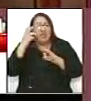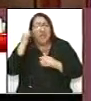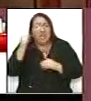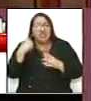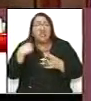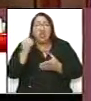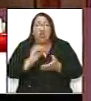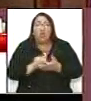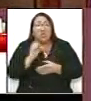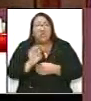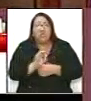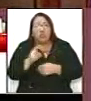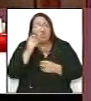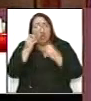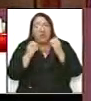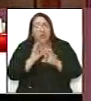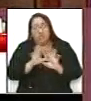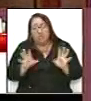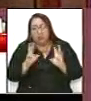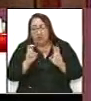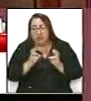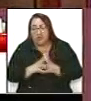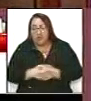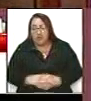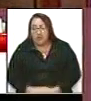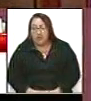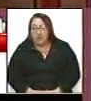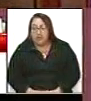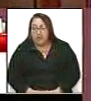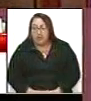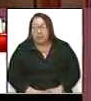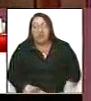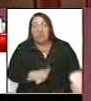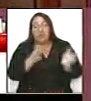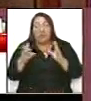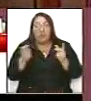redefinir sus posiciones sobre el tema. Vamos a invitar ahora al congresista Gino Costa.